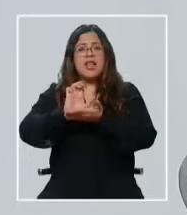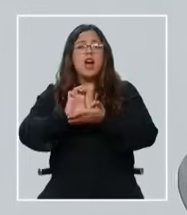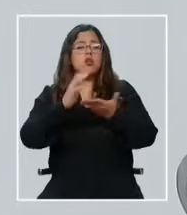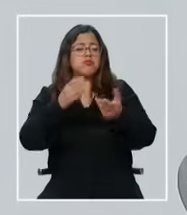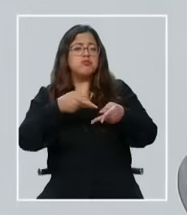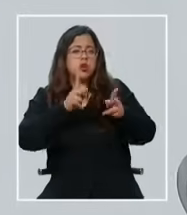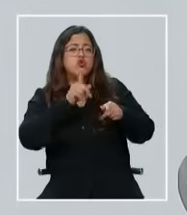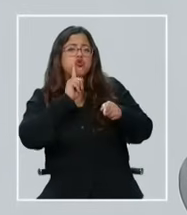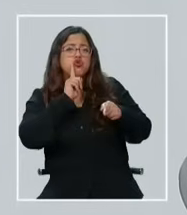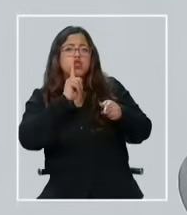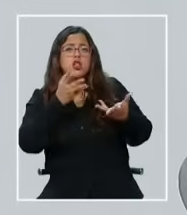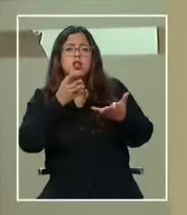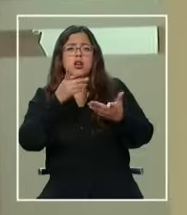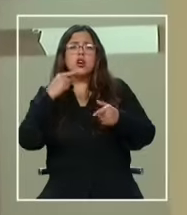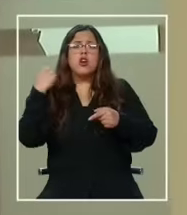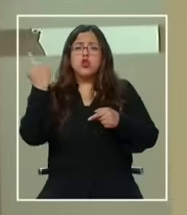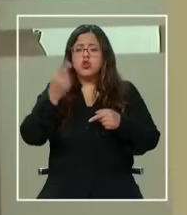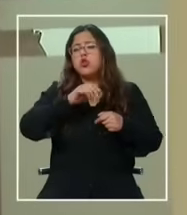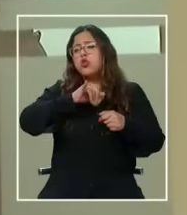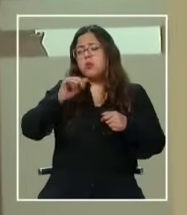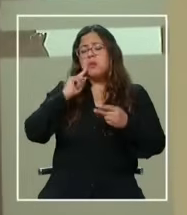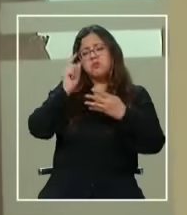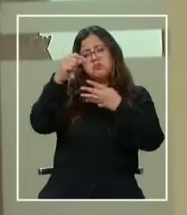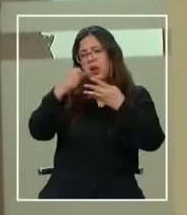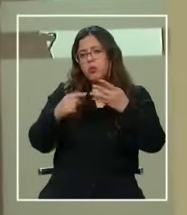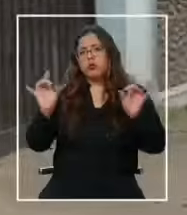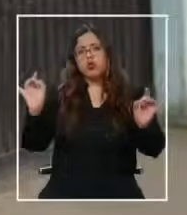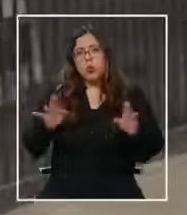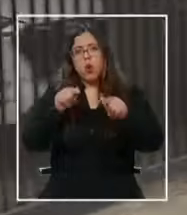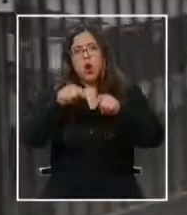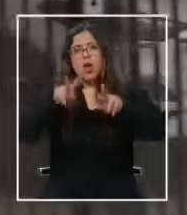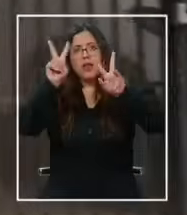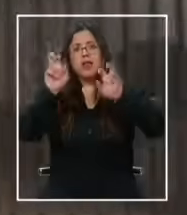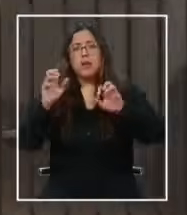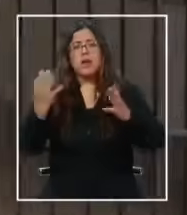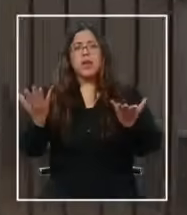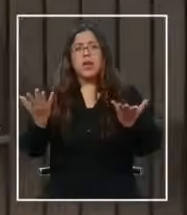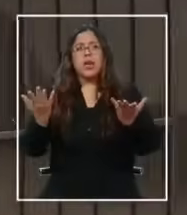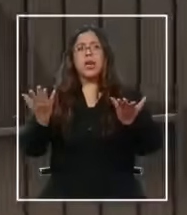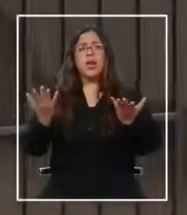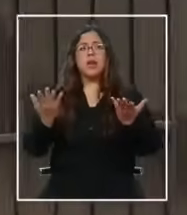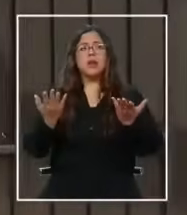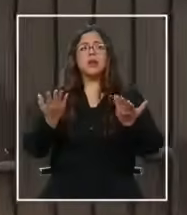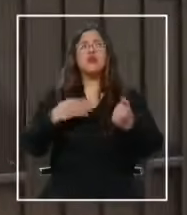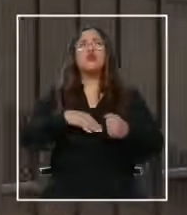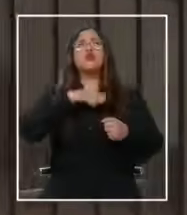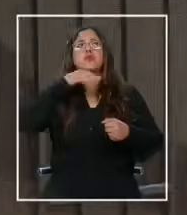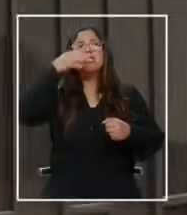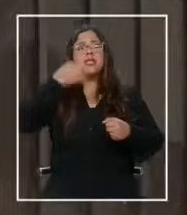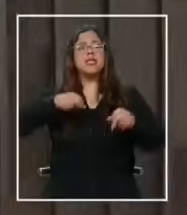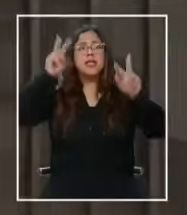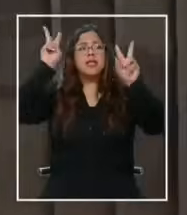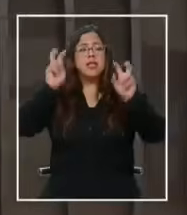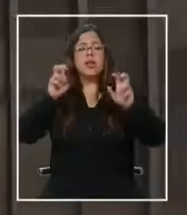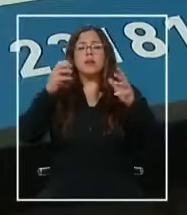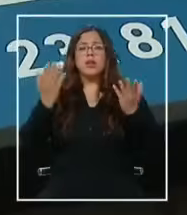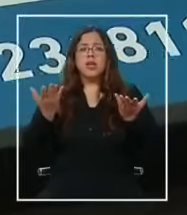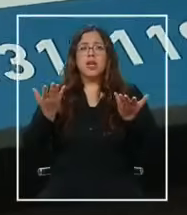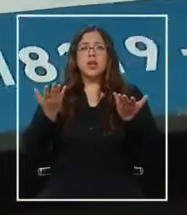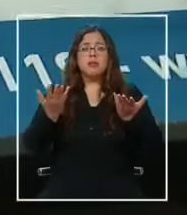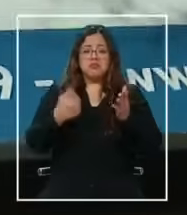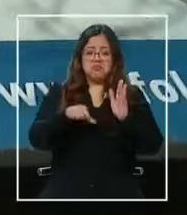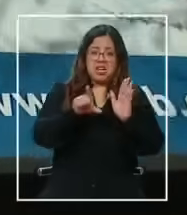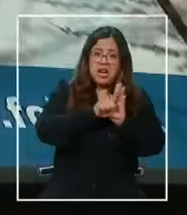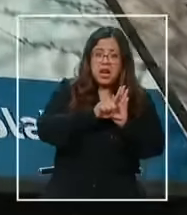acciones pertinentes nosotros evaluaremos en su momento si es que esas acciones tienen mérito suficiente tanto en cuanto legitimación activa